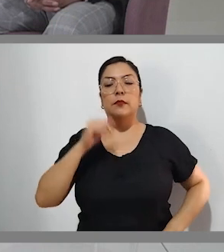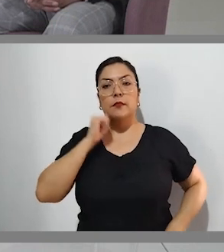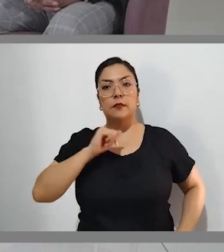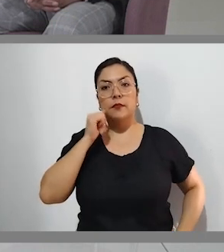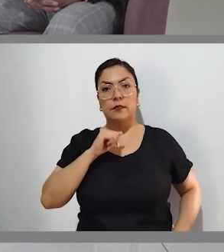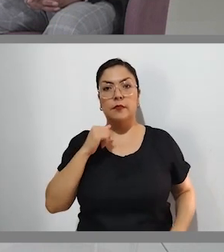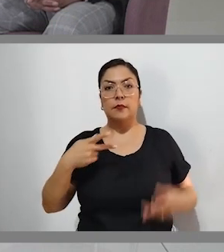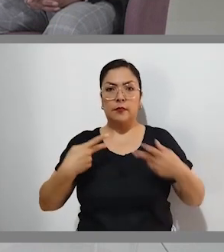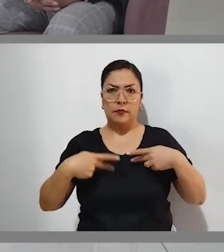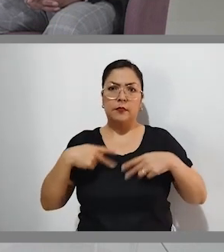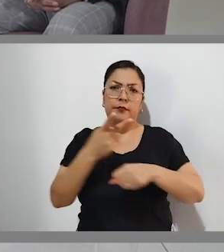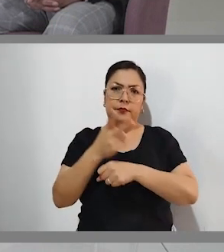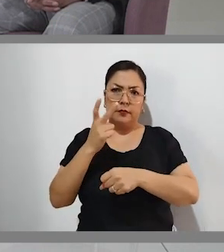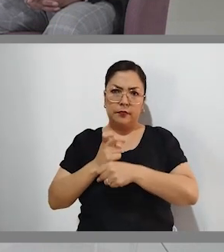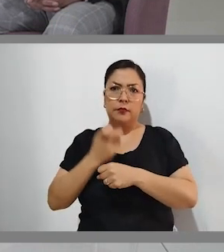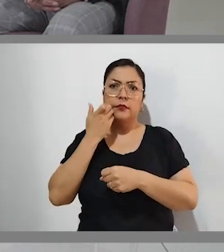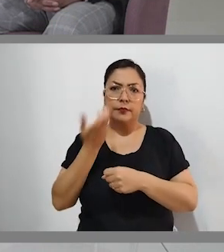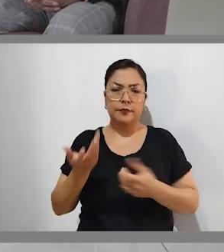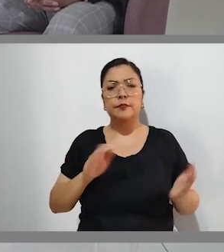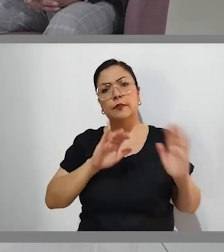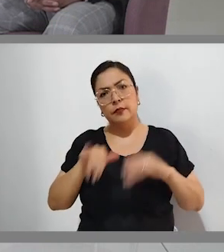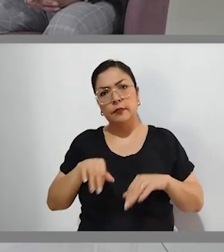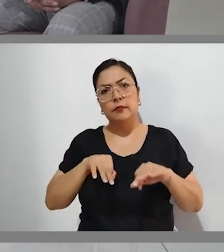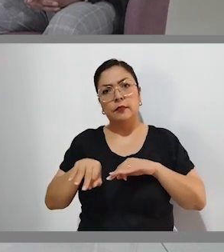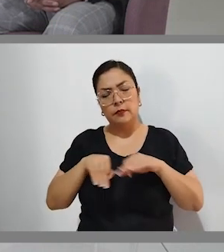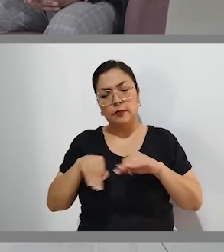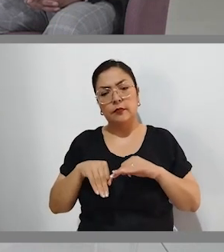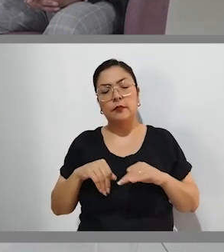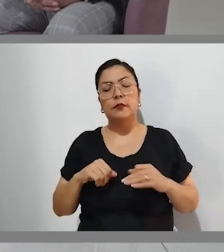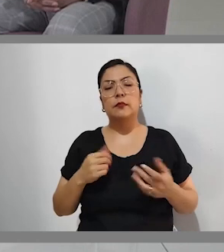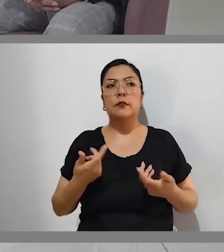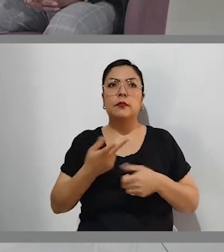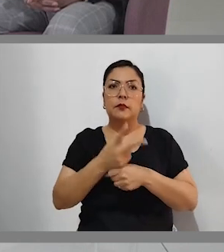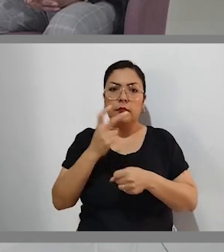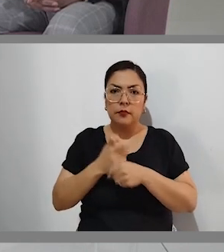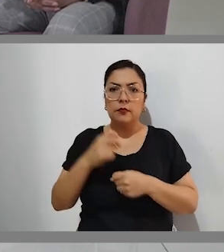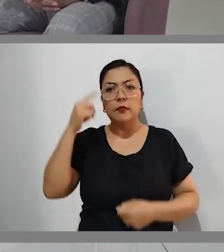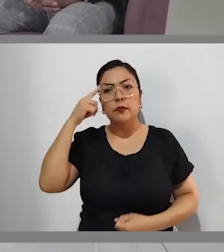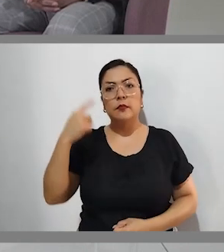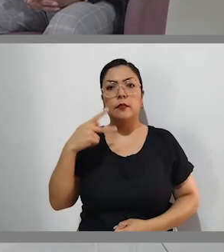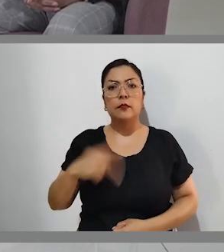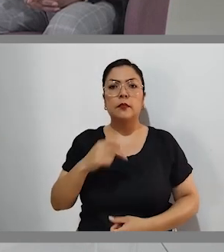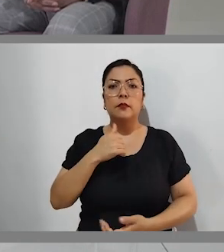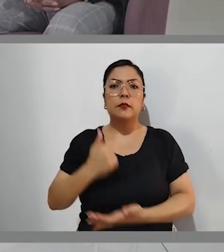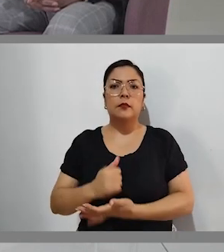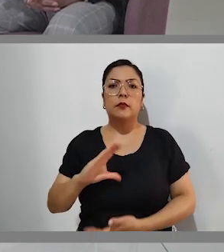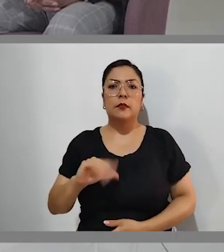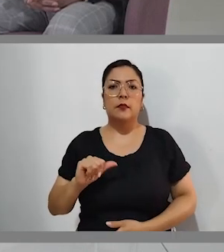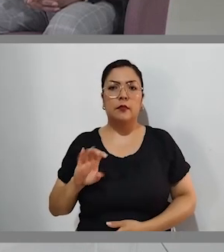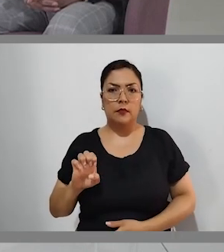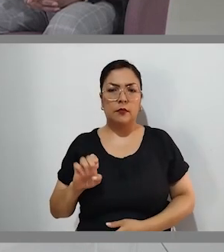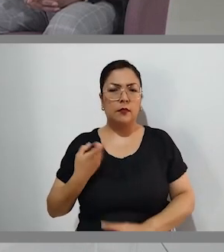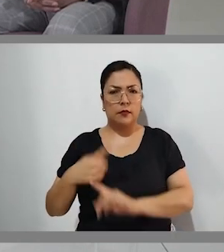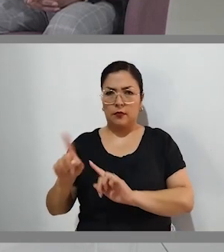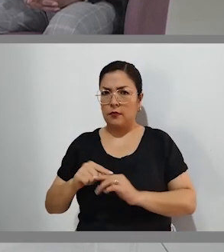Servicio Profesional Electoral, también convocatorias para comités, para CAIs locales, cuando hay elección concurrente, en fin. Hay